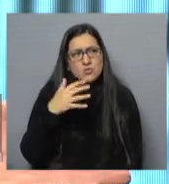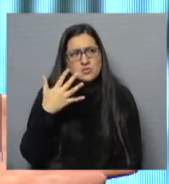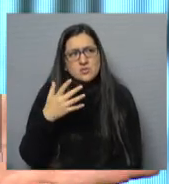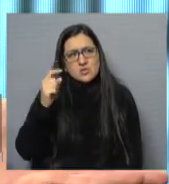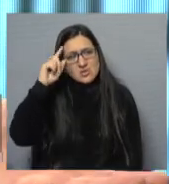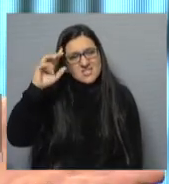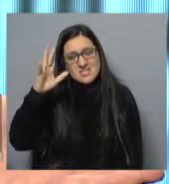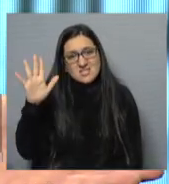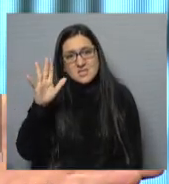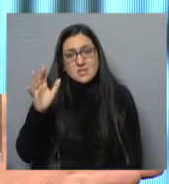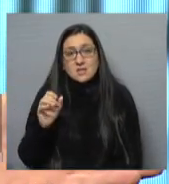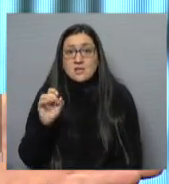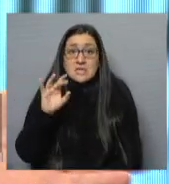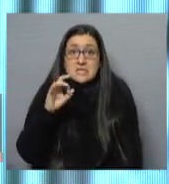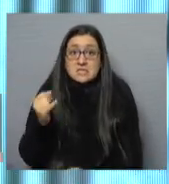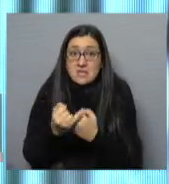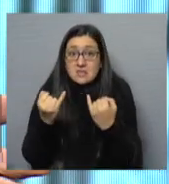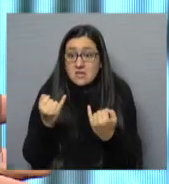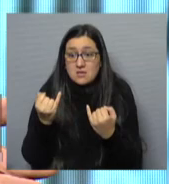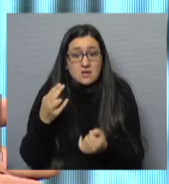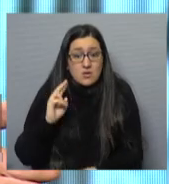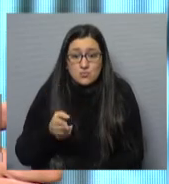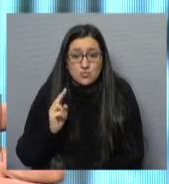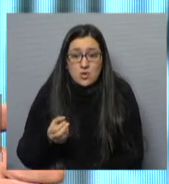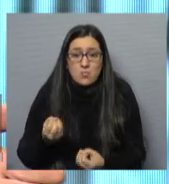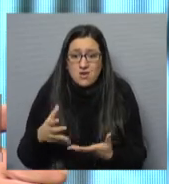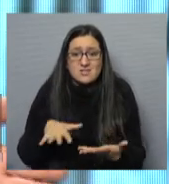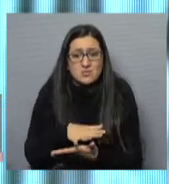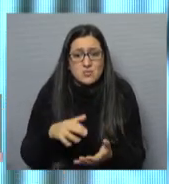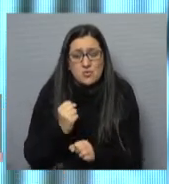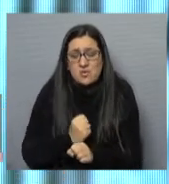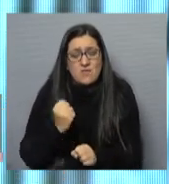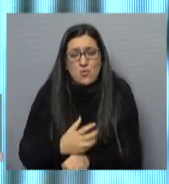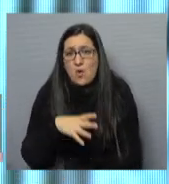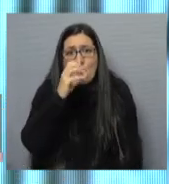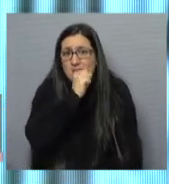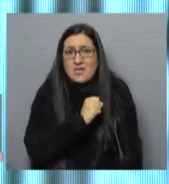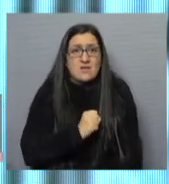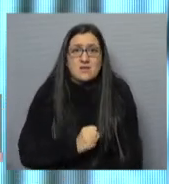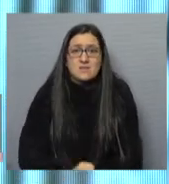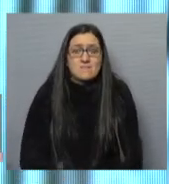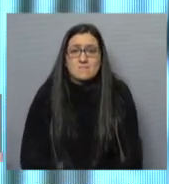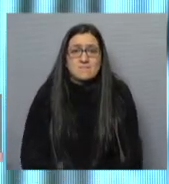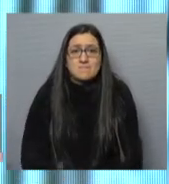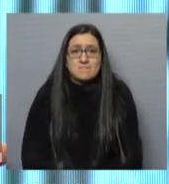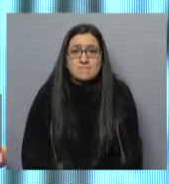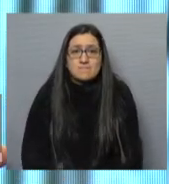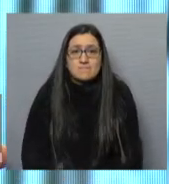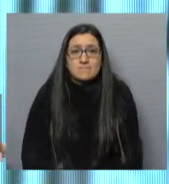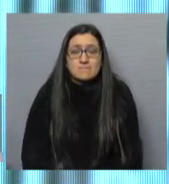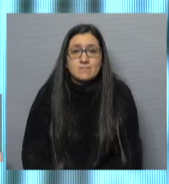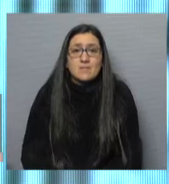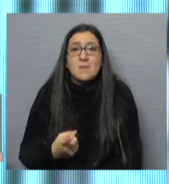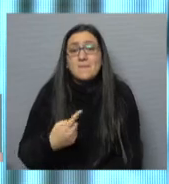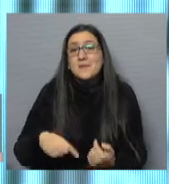psiquiatras hace 15 días, uh-huh, por las condiciones de trabajo que hay allí. Pero